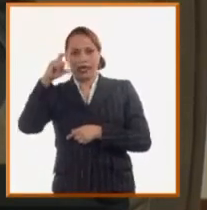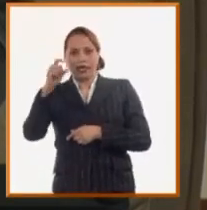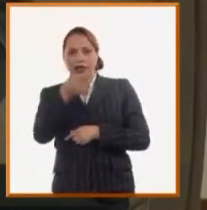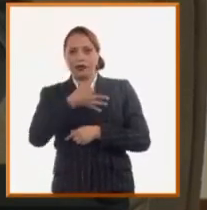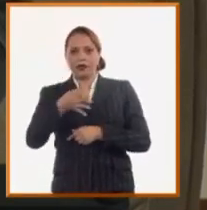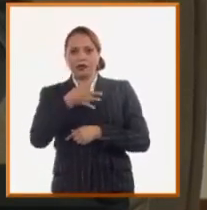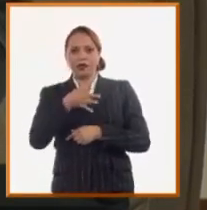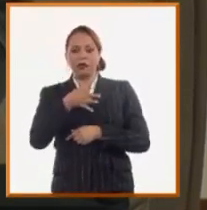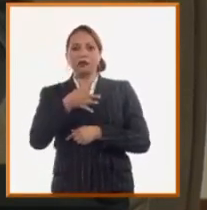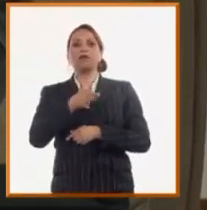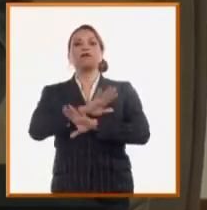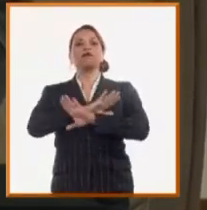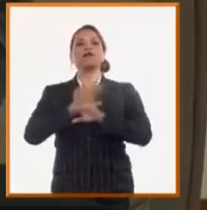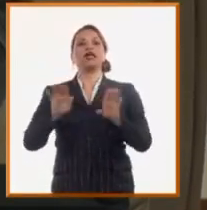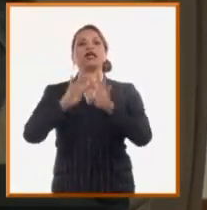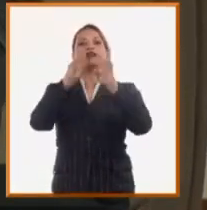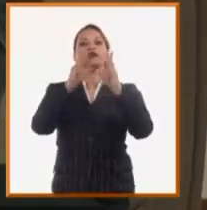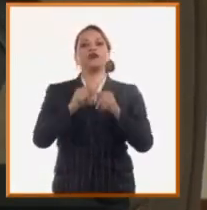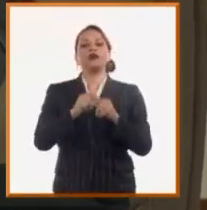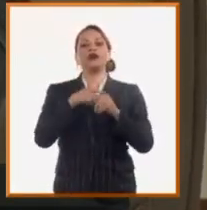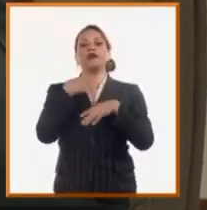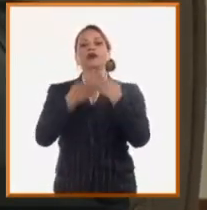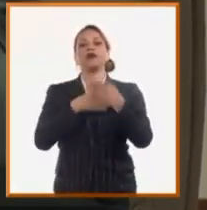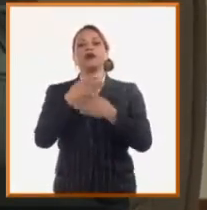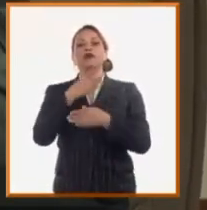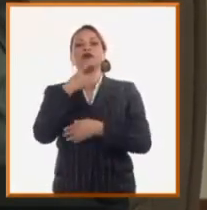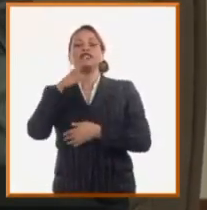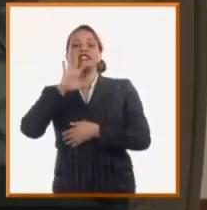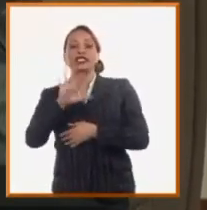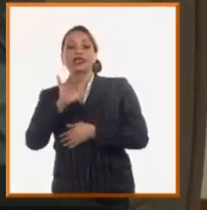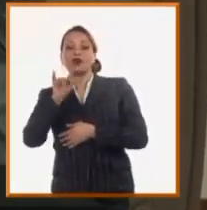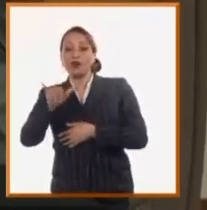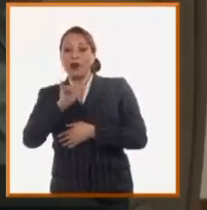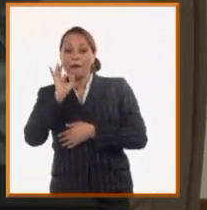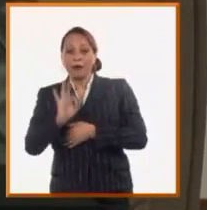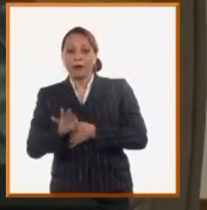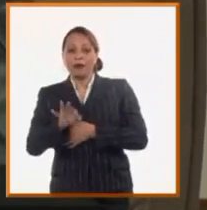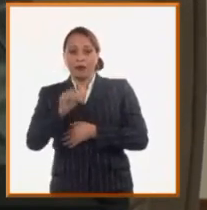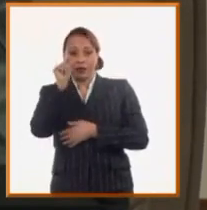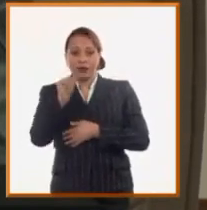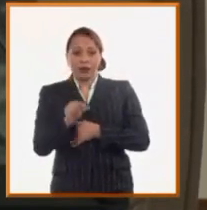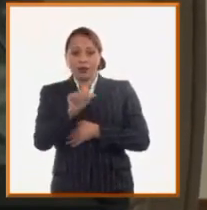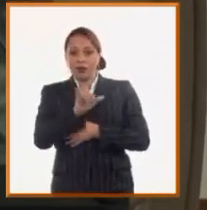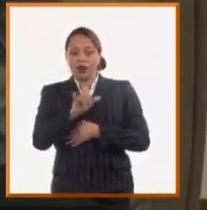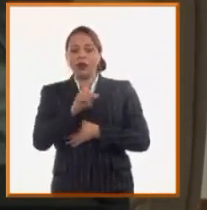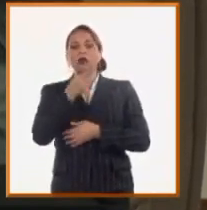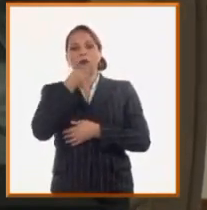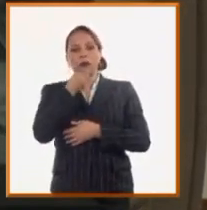Clara, resolvíamos el poder 5 que produjeran como él en el año. Lográbamos